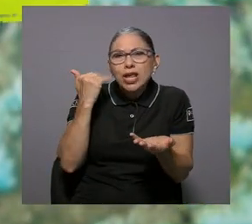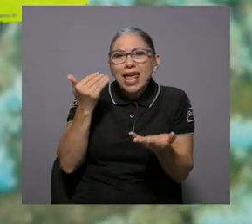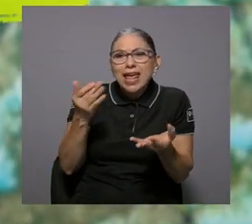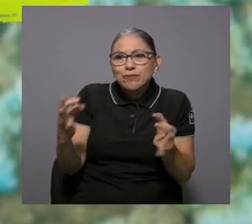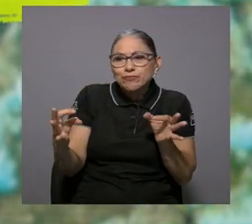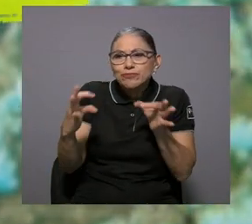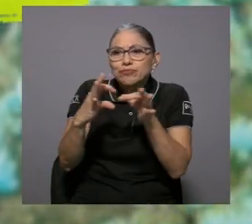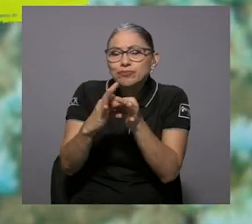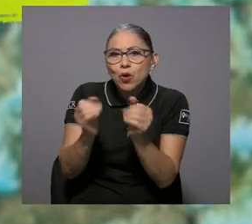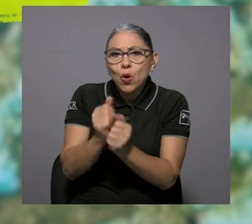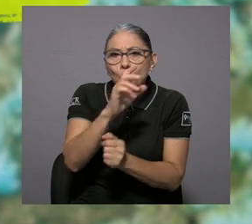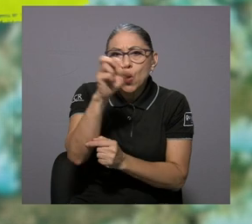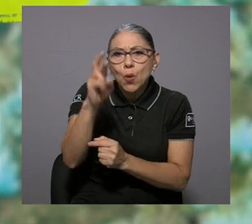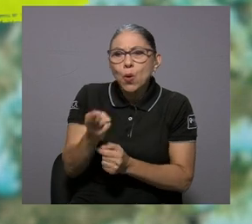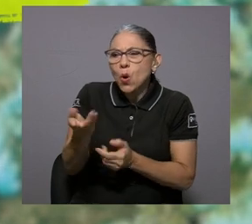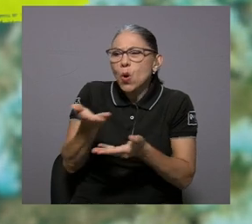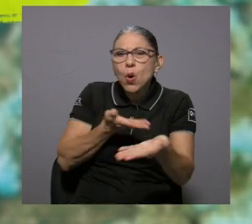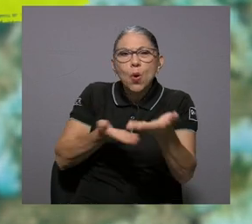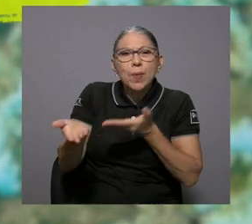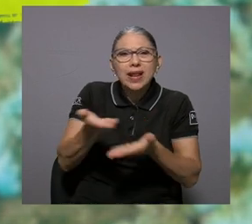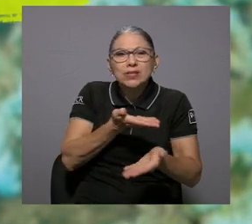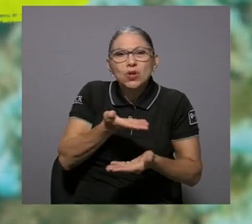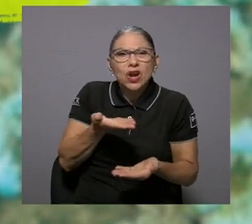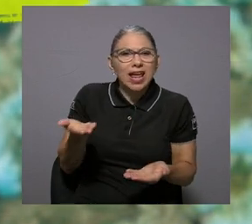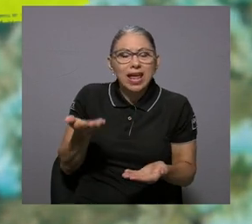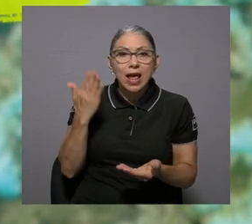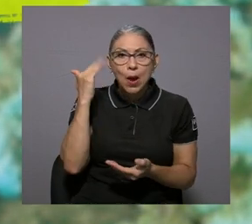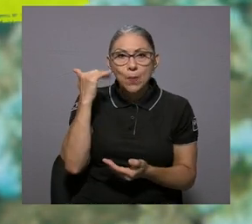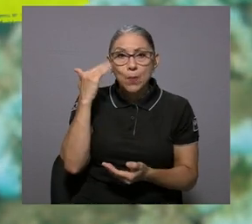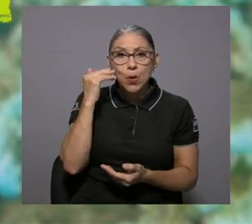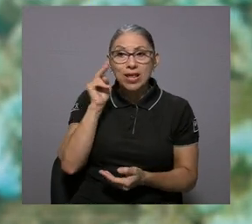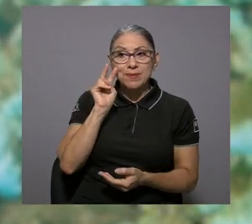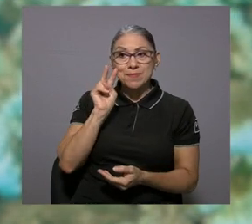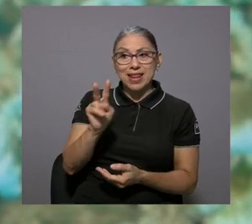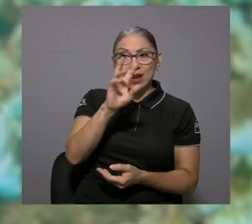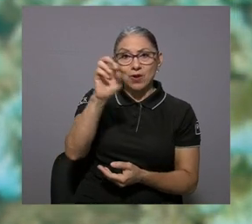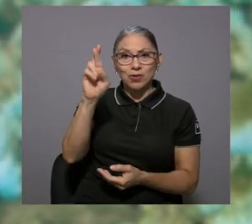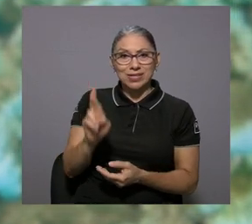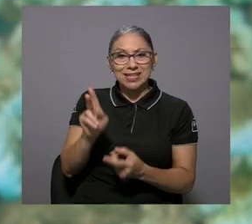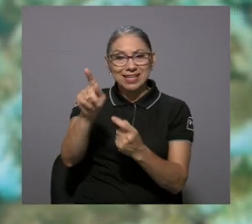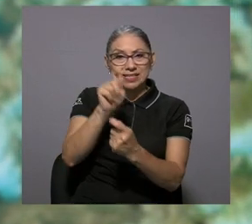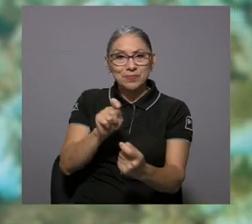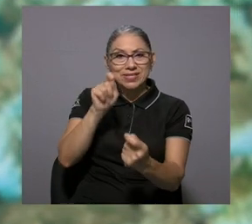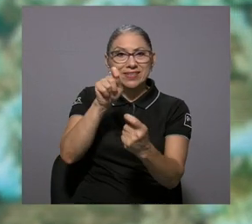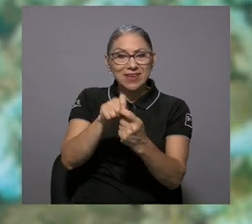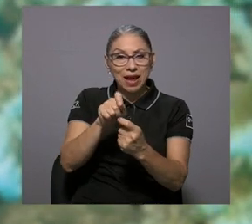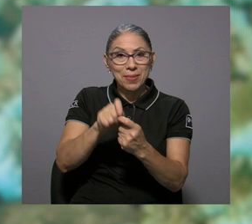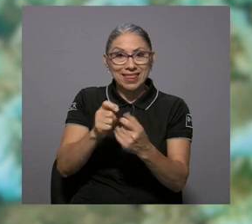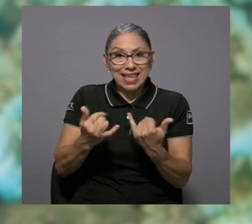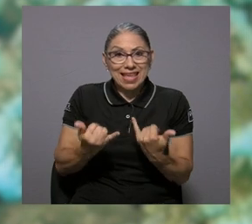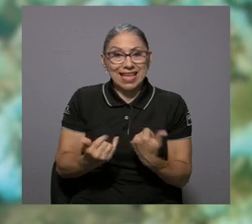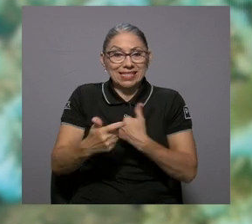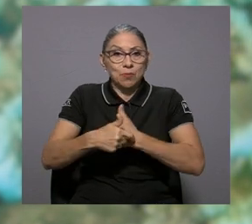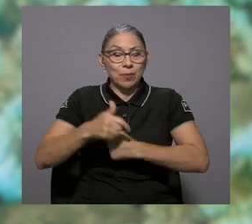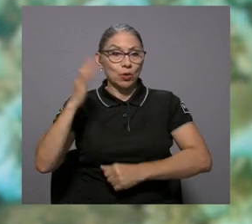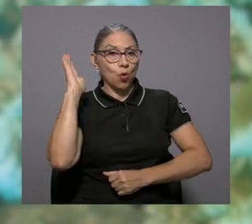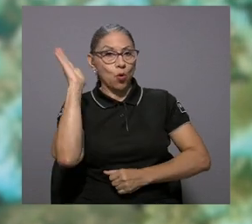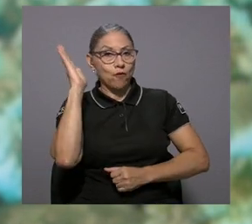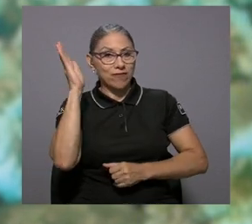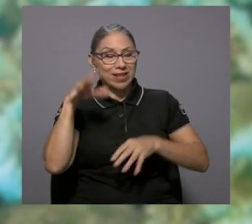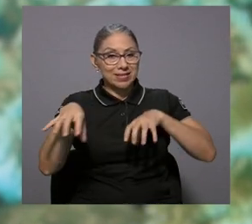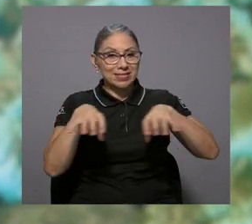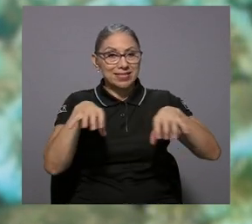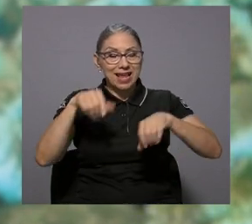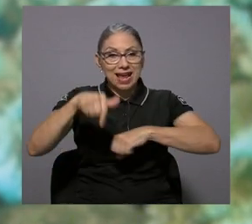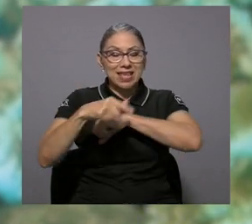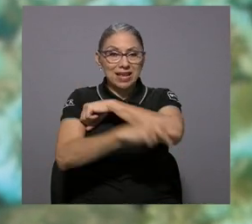Costa Rica y específicamente para esta conferencia que se está realizando en este momento en el país,